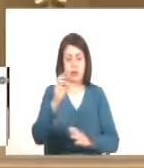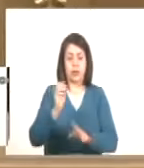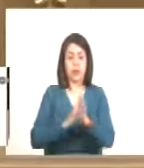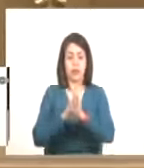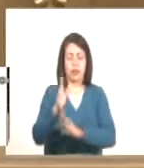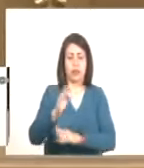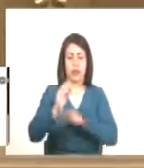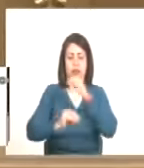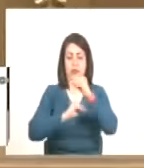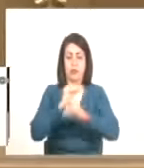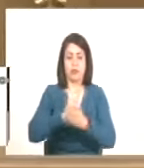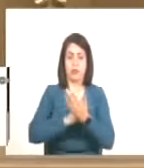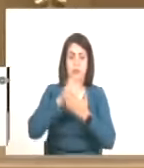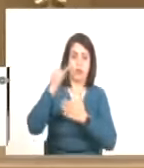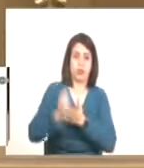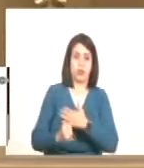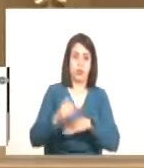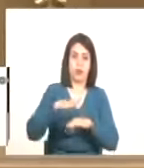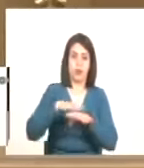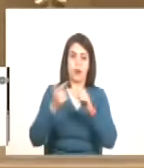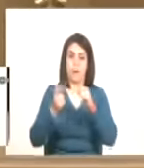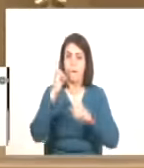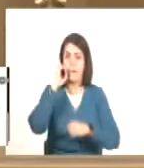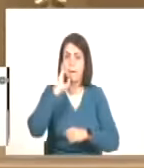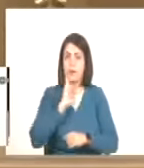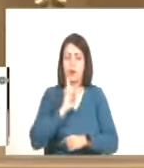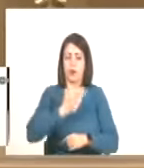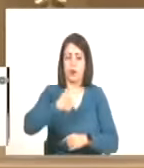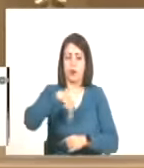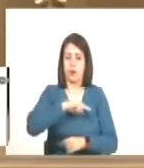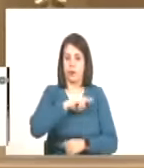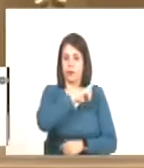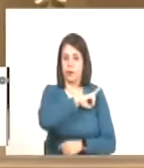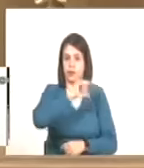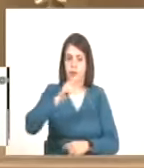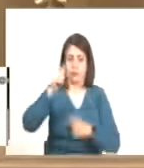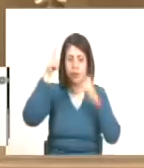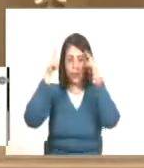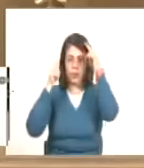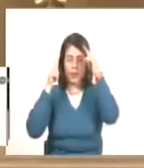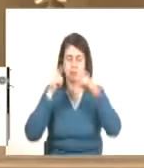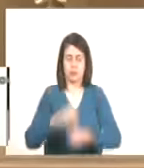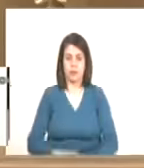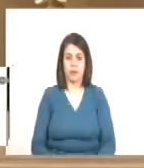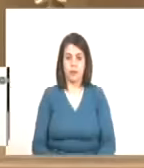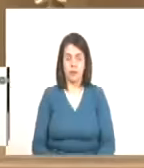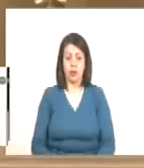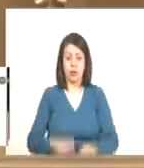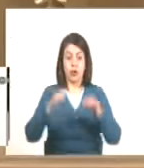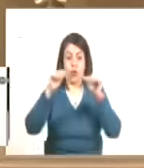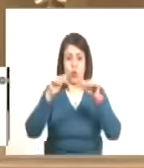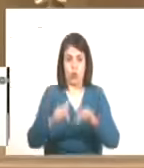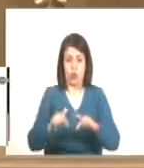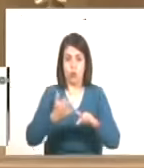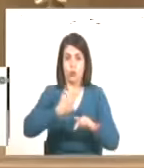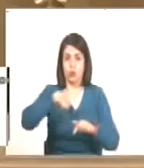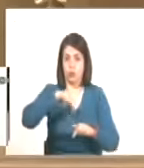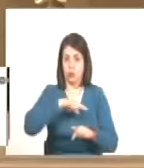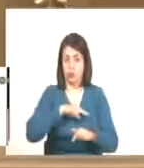seguir materializando el proyecto bolivariano de nuestro comandante Hugo Chávez. Hoy nos corresponde